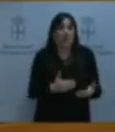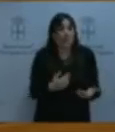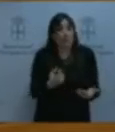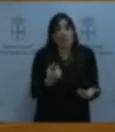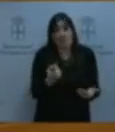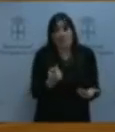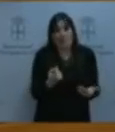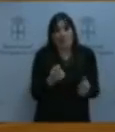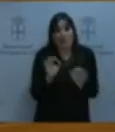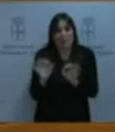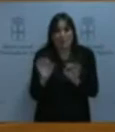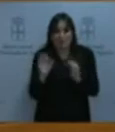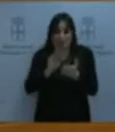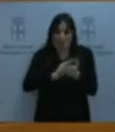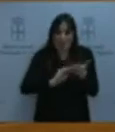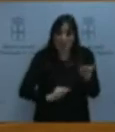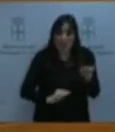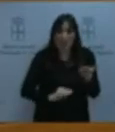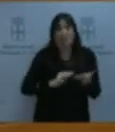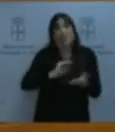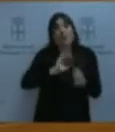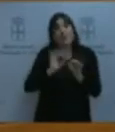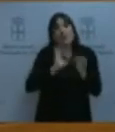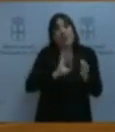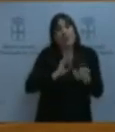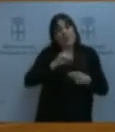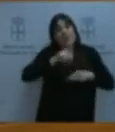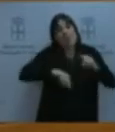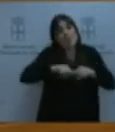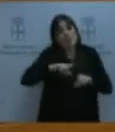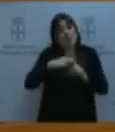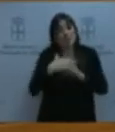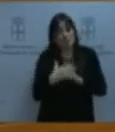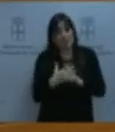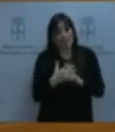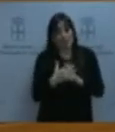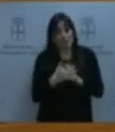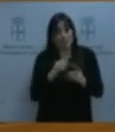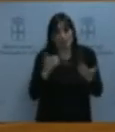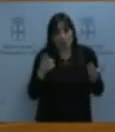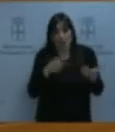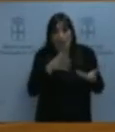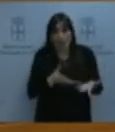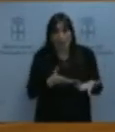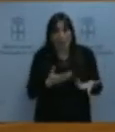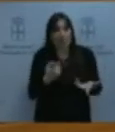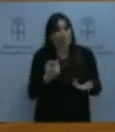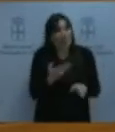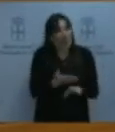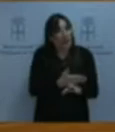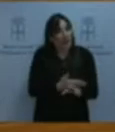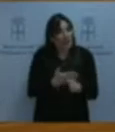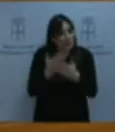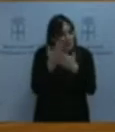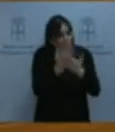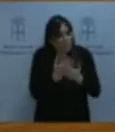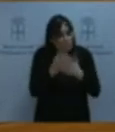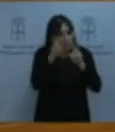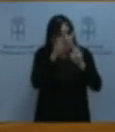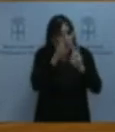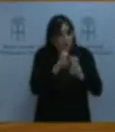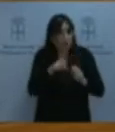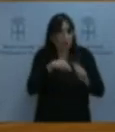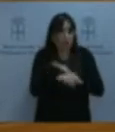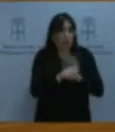circunstancias concretas, y eso requiere un trabajo riguroso previo, y eso es lo que está haciendo el Gobierno, y lo está haciendo a través de la Consejería